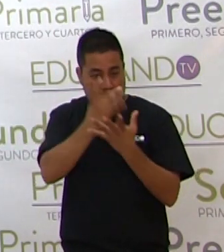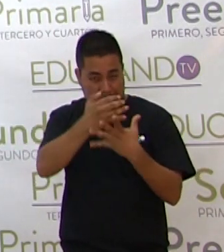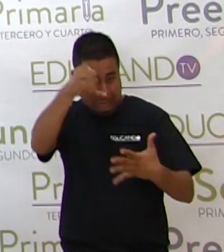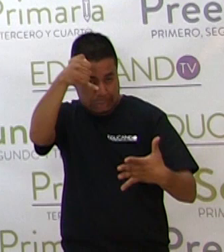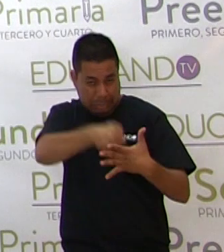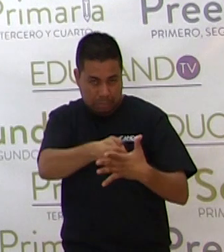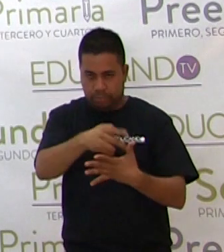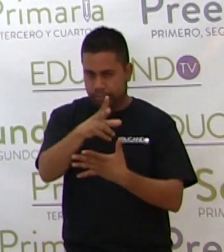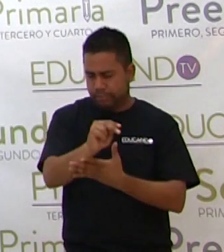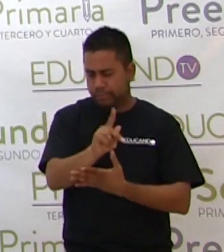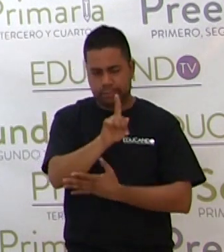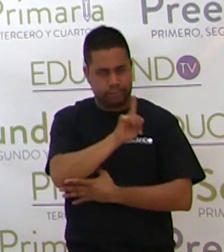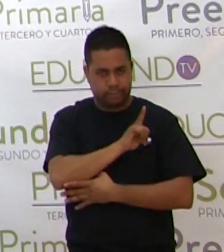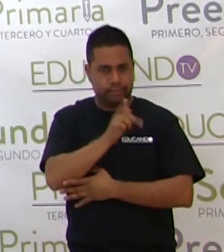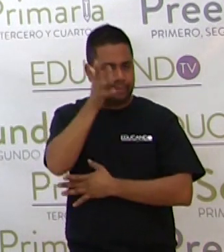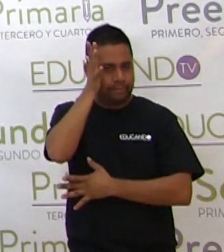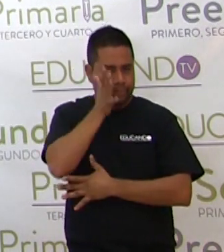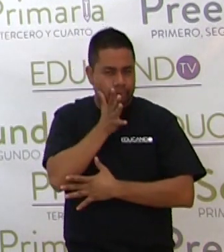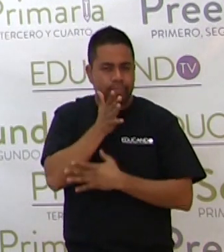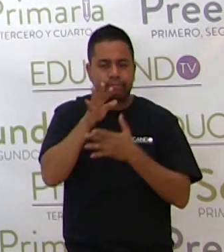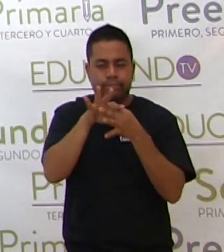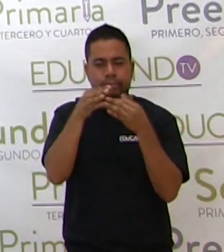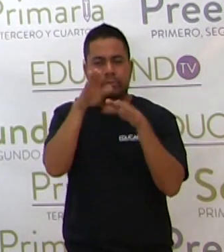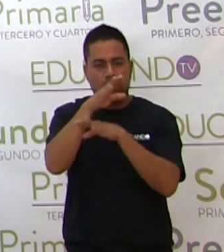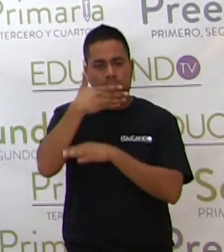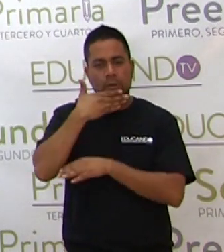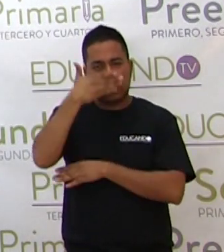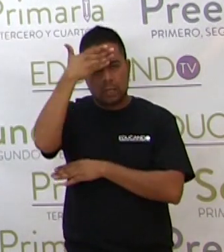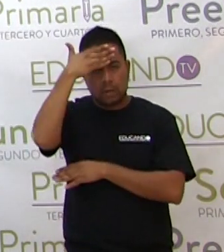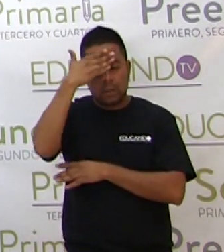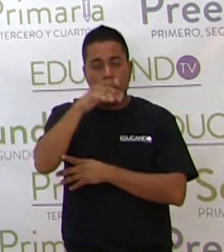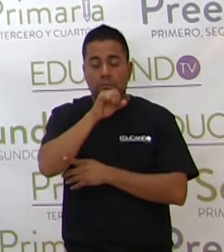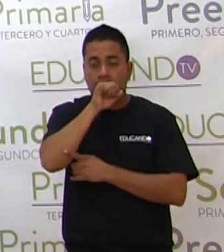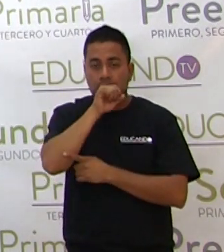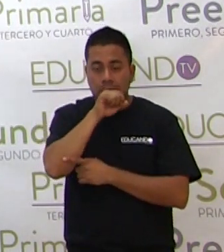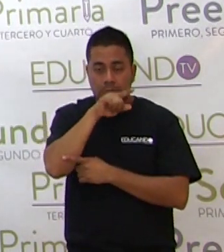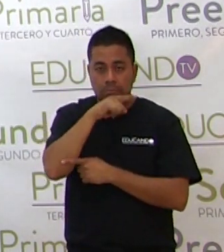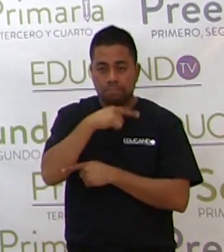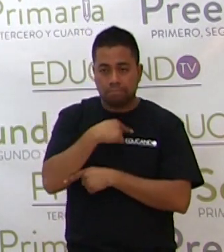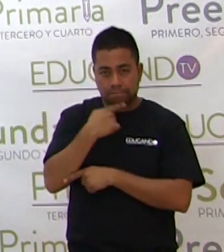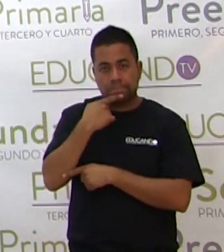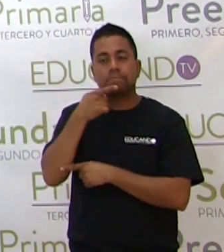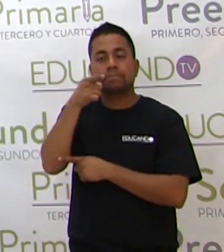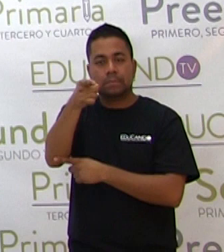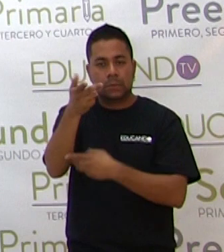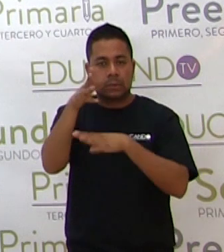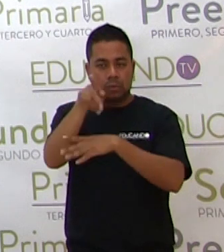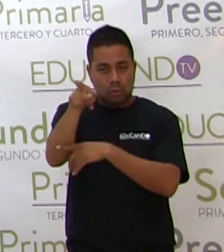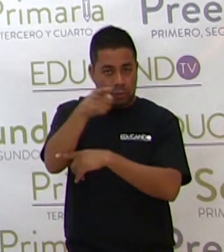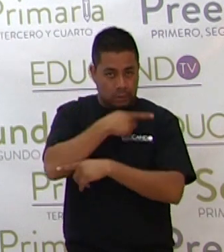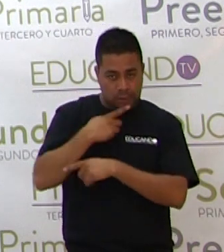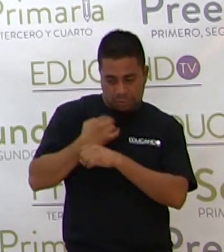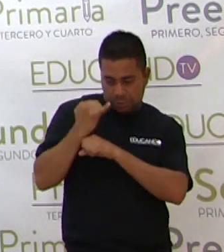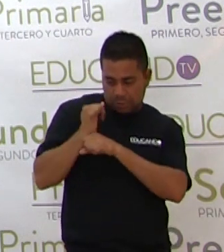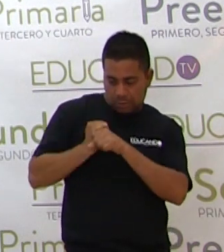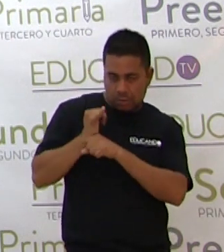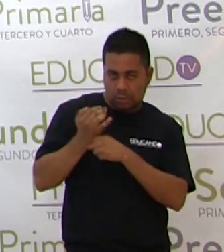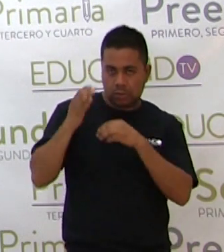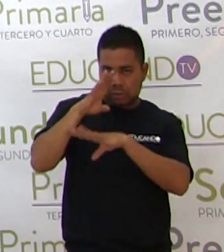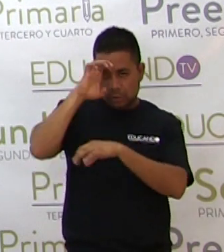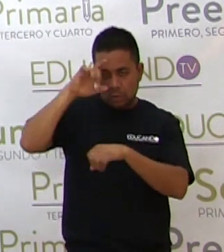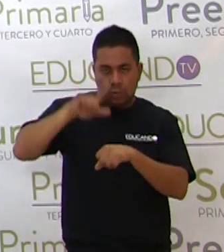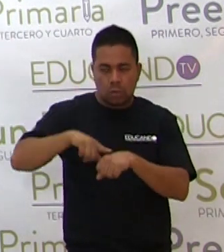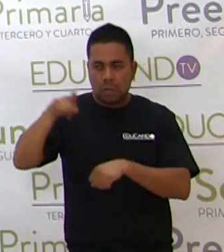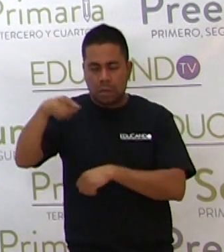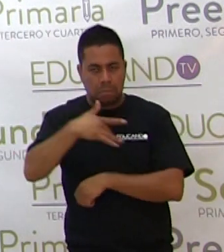cultura árabe y también vimos que tenemos que investigar acerca de la cultura de la que